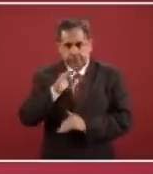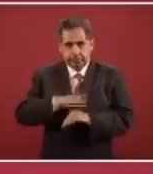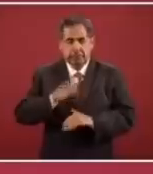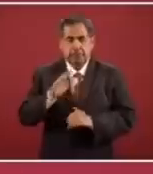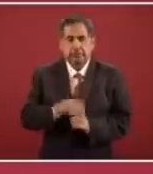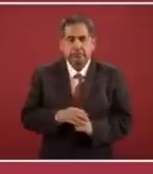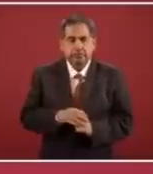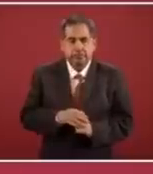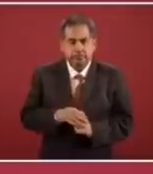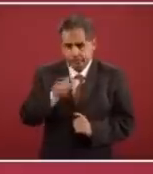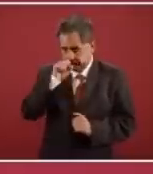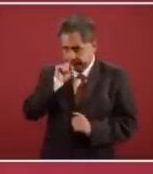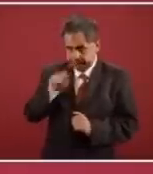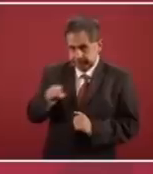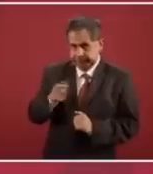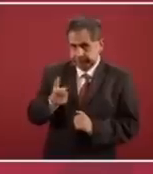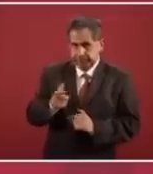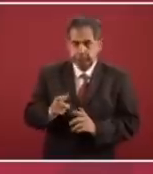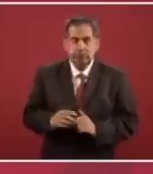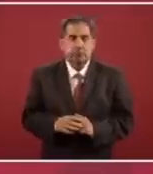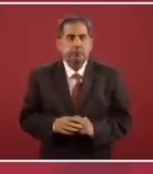el salario mínimo,